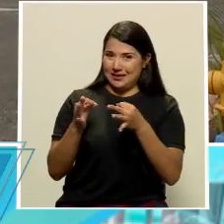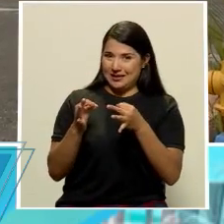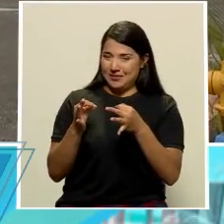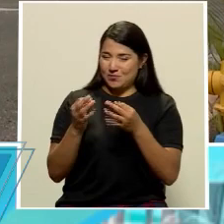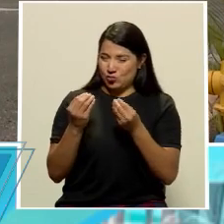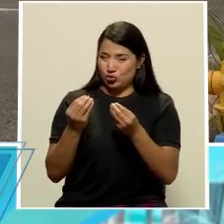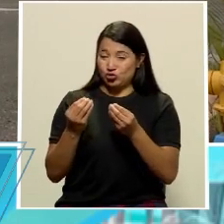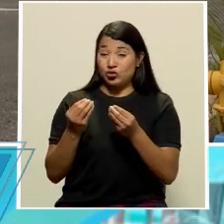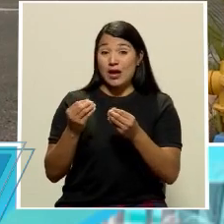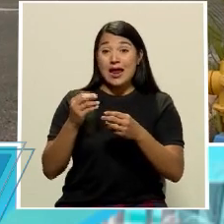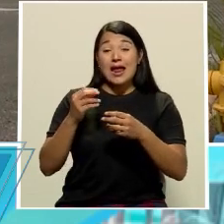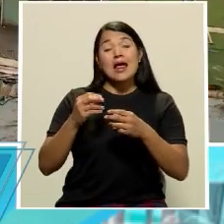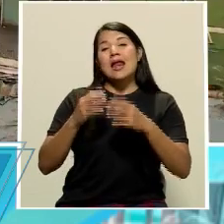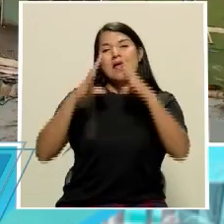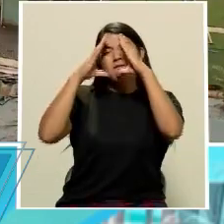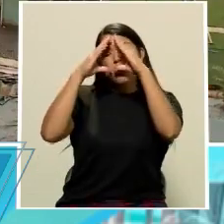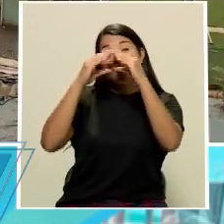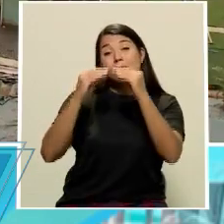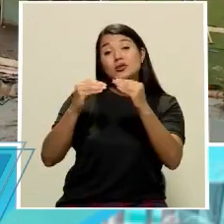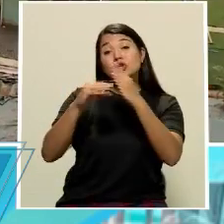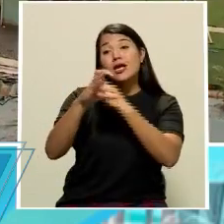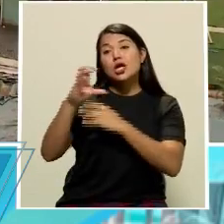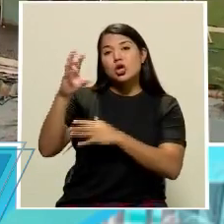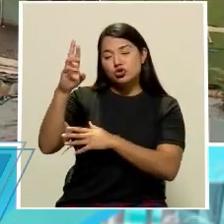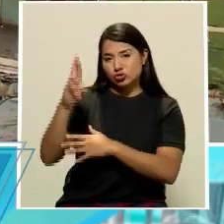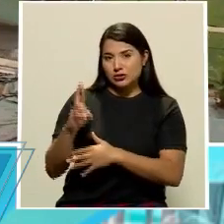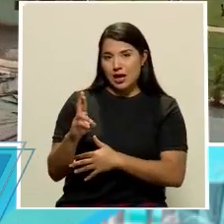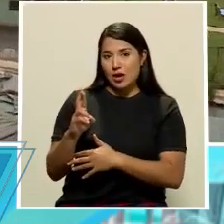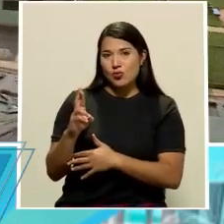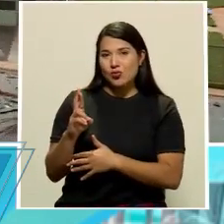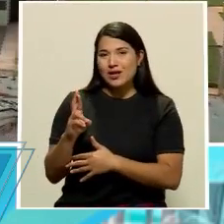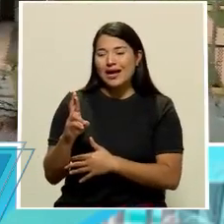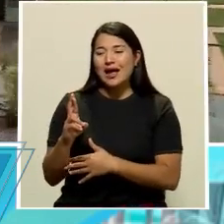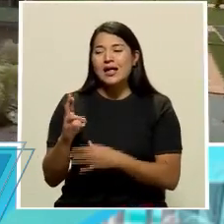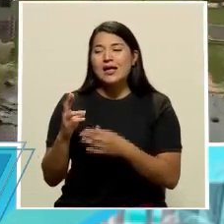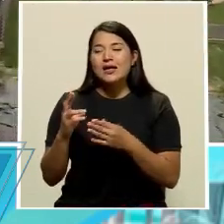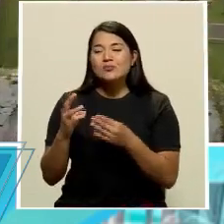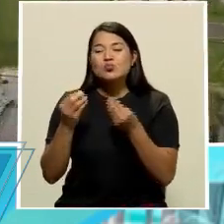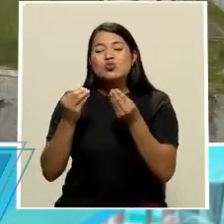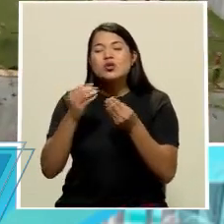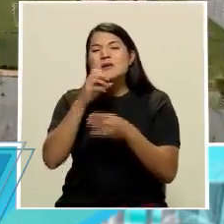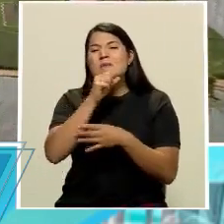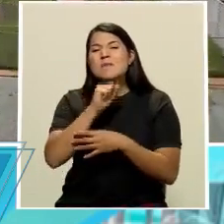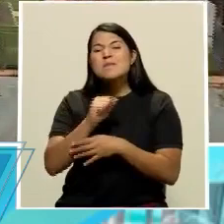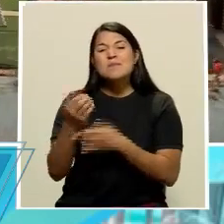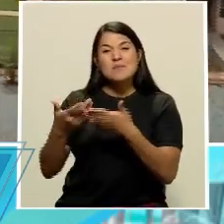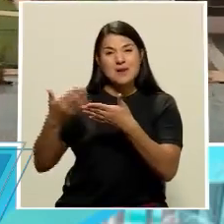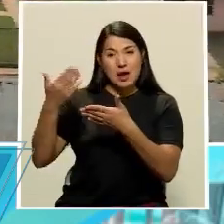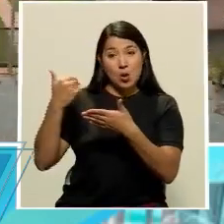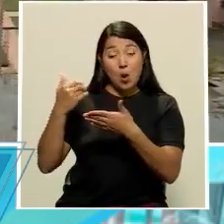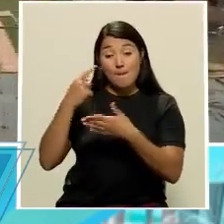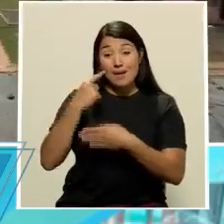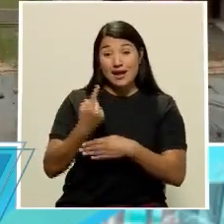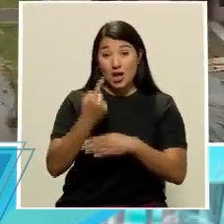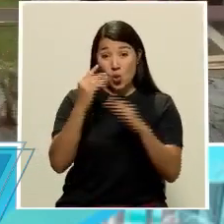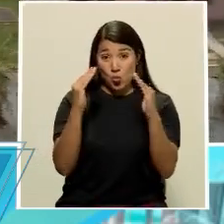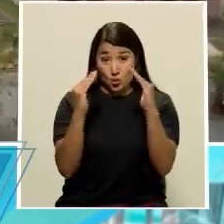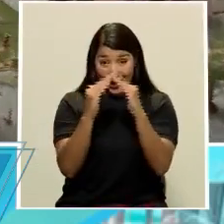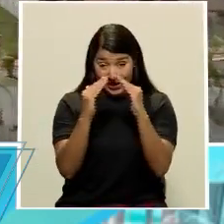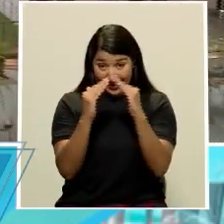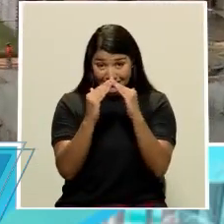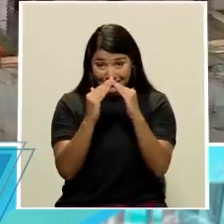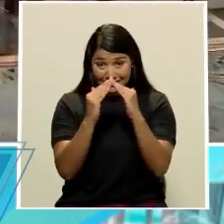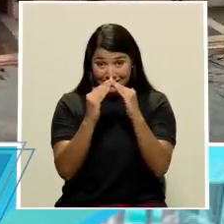del hacinamiento en Costa Rica es muy laxo, o se mide con parámetros de hace muchos años. Para que haya hacinamiento de una casa tiene que haber más de